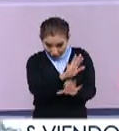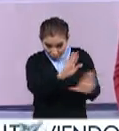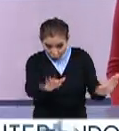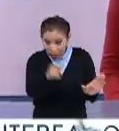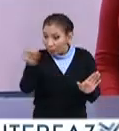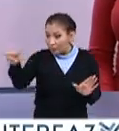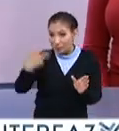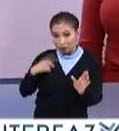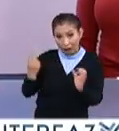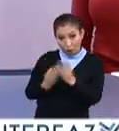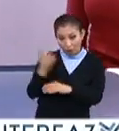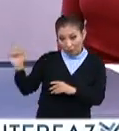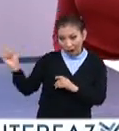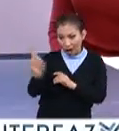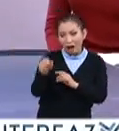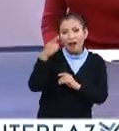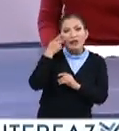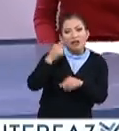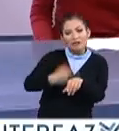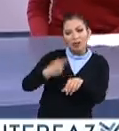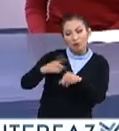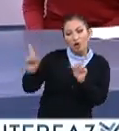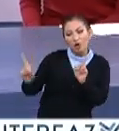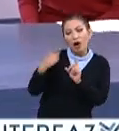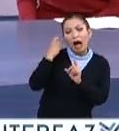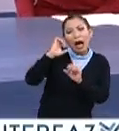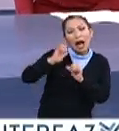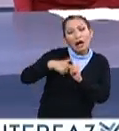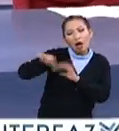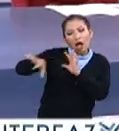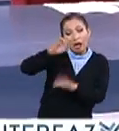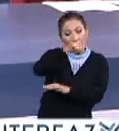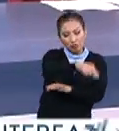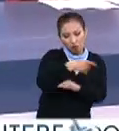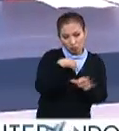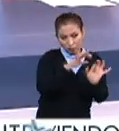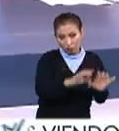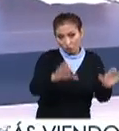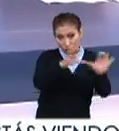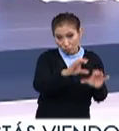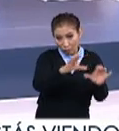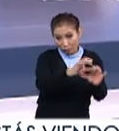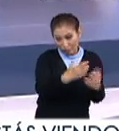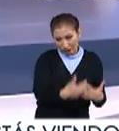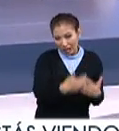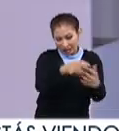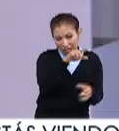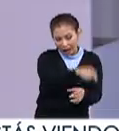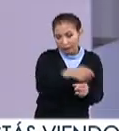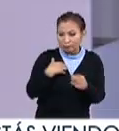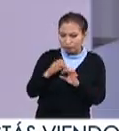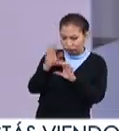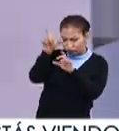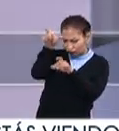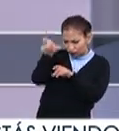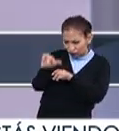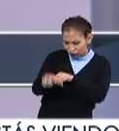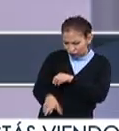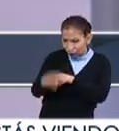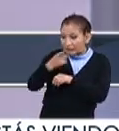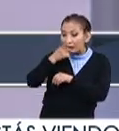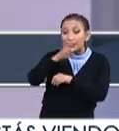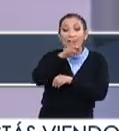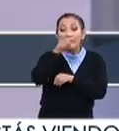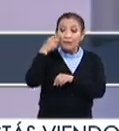algún paciente nuevo, tú quieres determinar si tiene algún padecimiento, con ese entrenamiento previo, el software, digamos, te